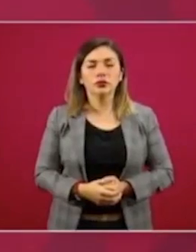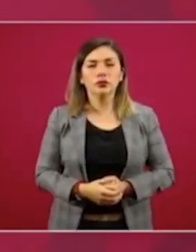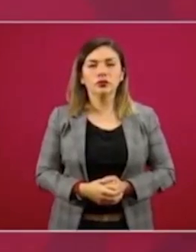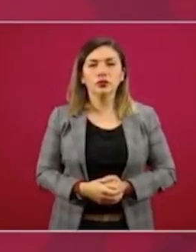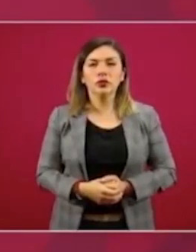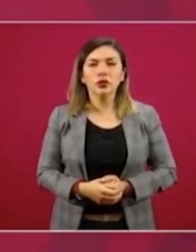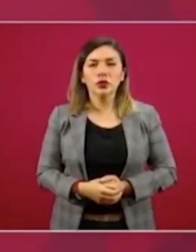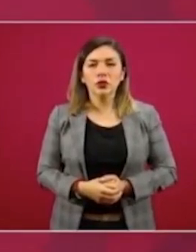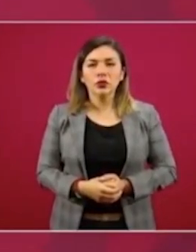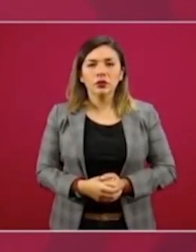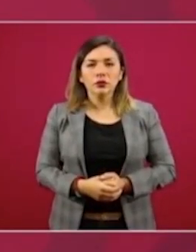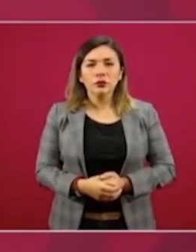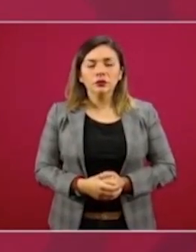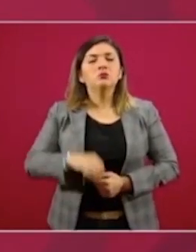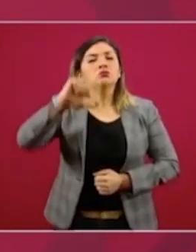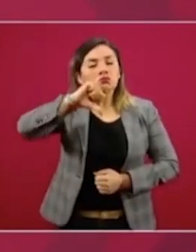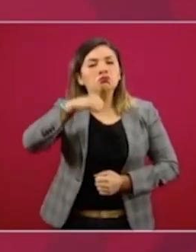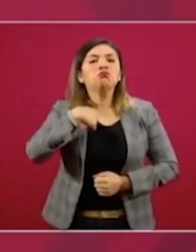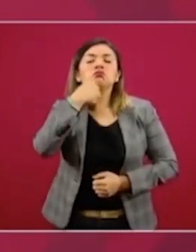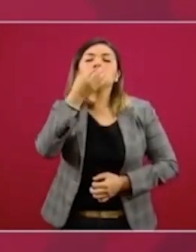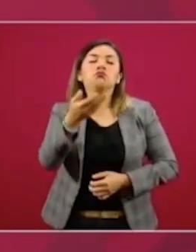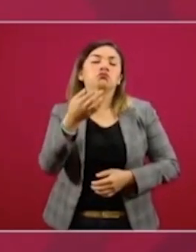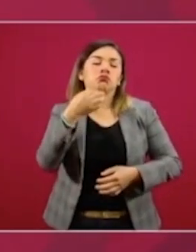Hoy queremos informar